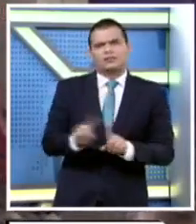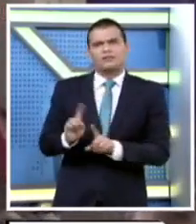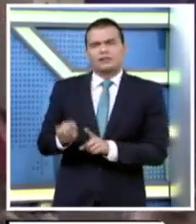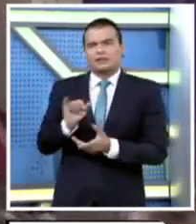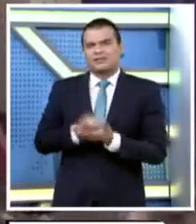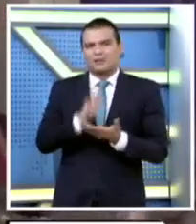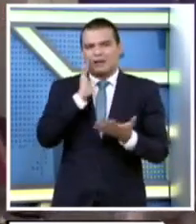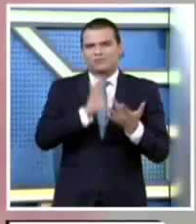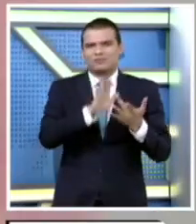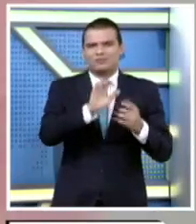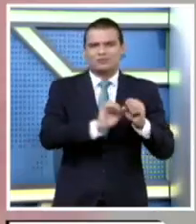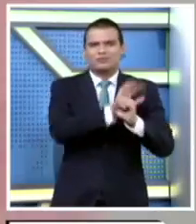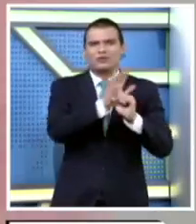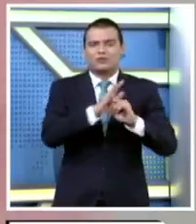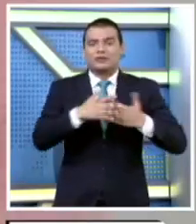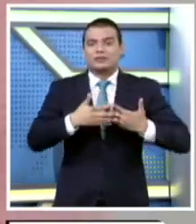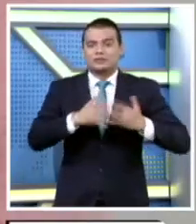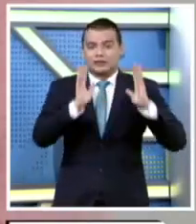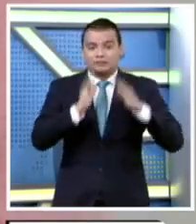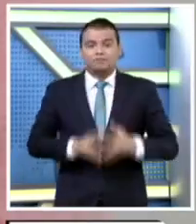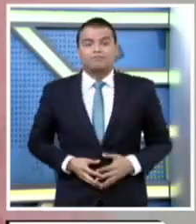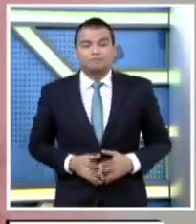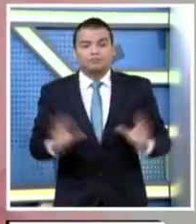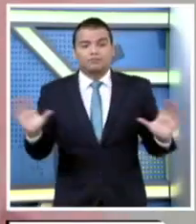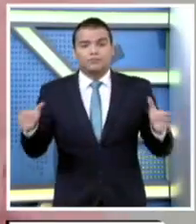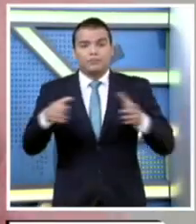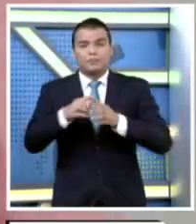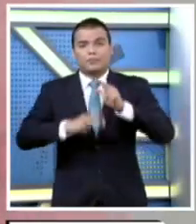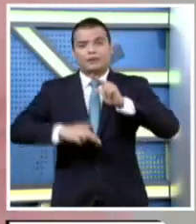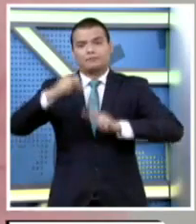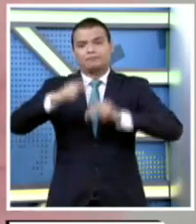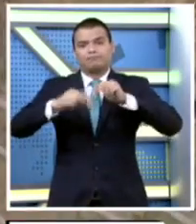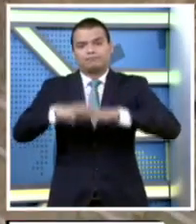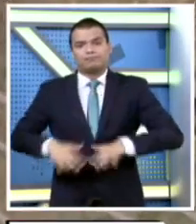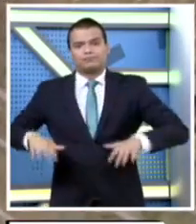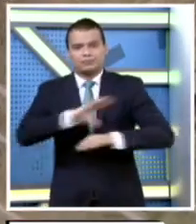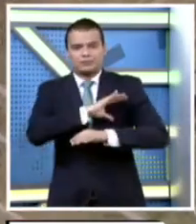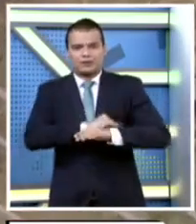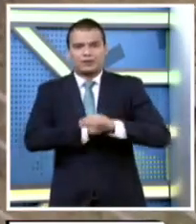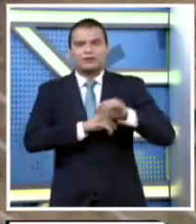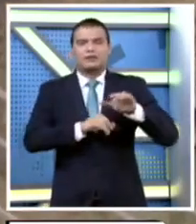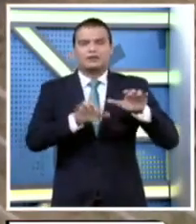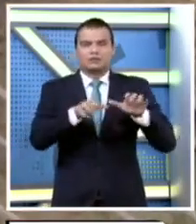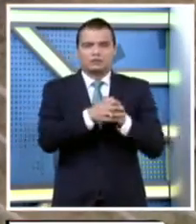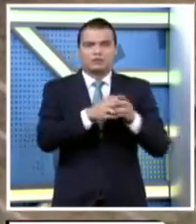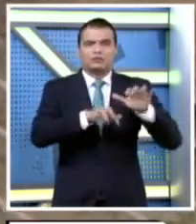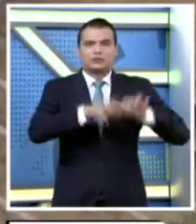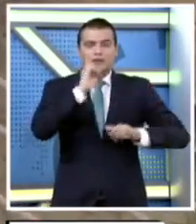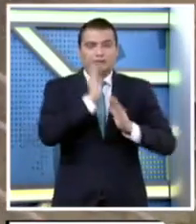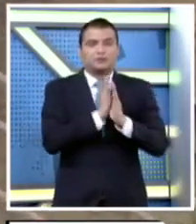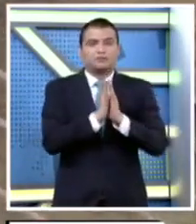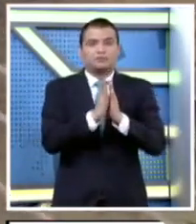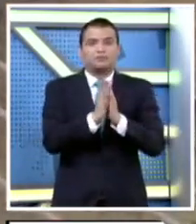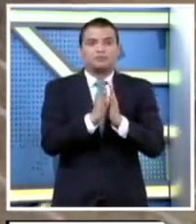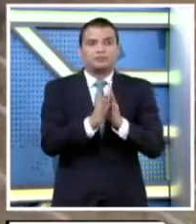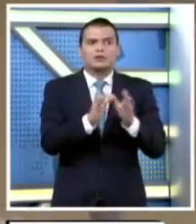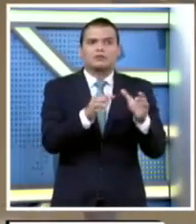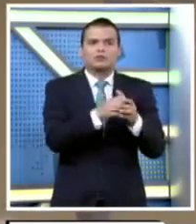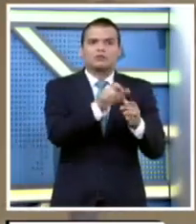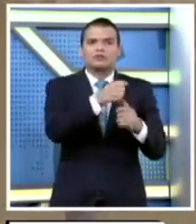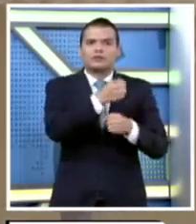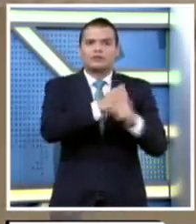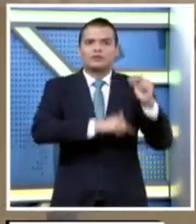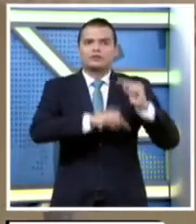al COVID-19. Desde la Secretaría de Infraestructura de Cali señalan que son cerca de 30.000 trabajadores de la construcción, los cuales